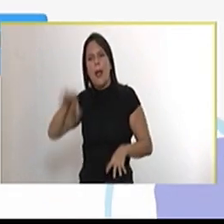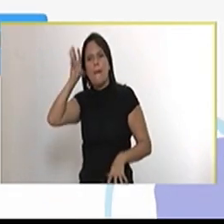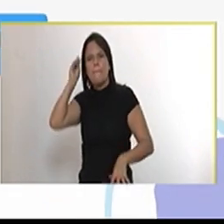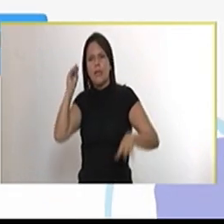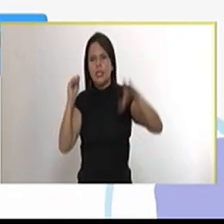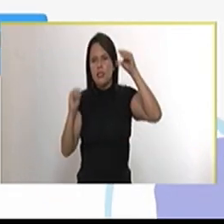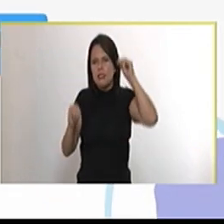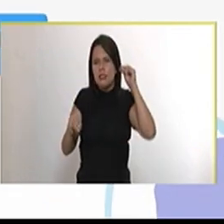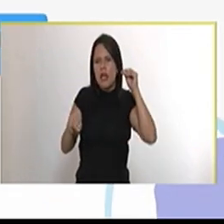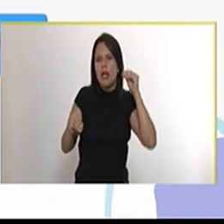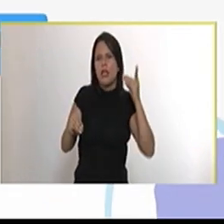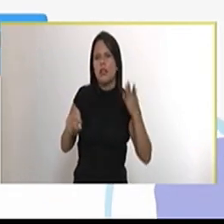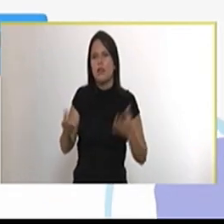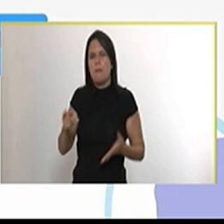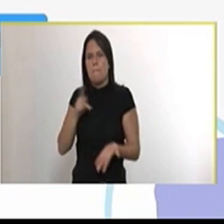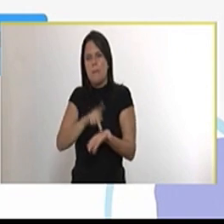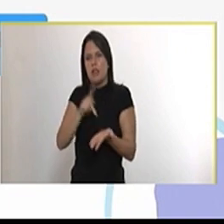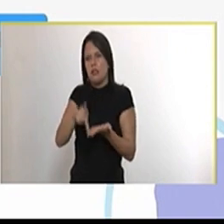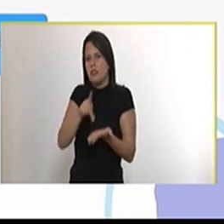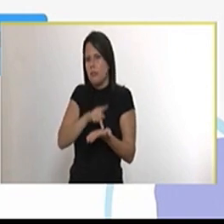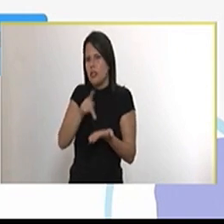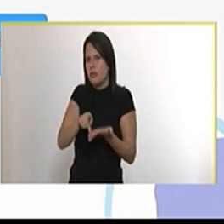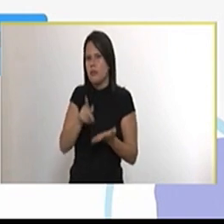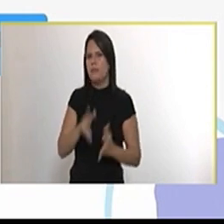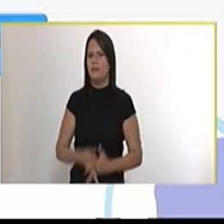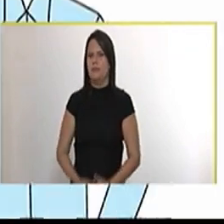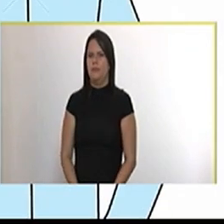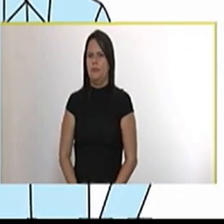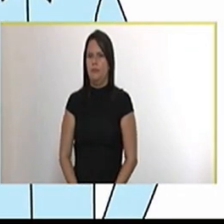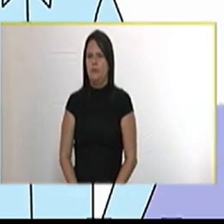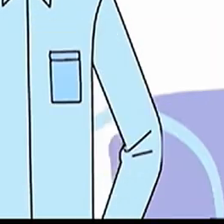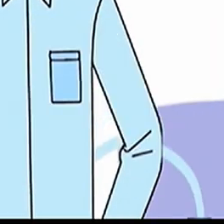el marco de un aprendizaje activo y participativo.